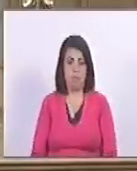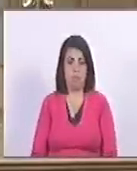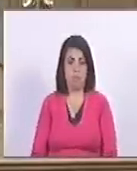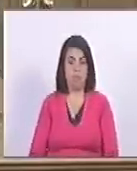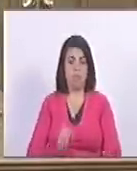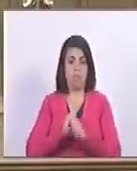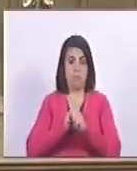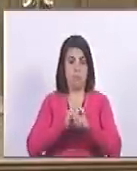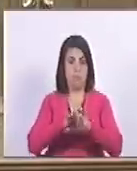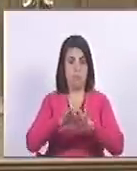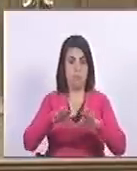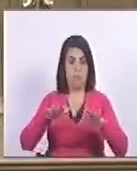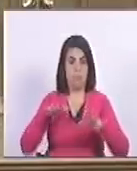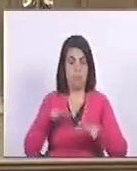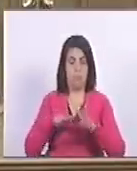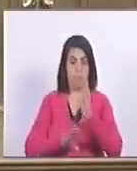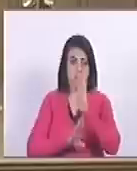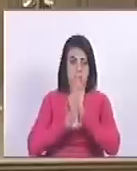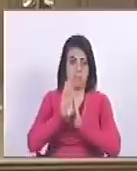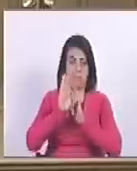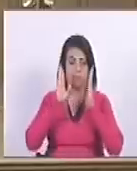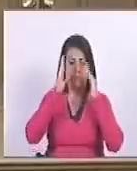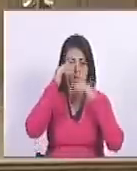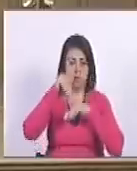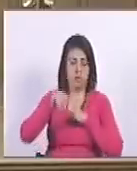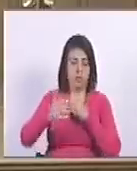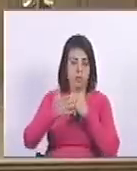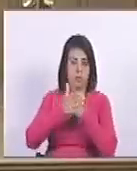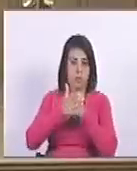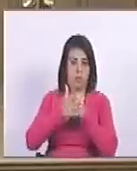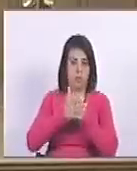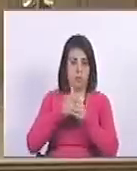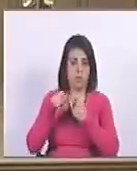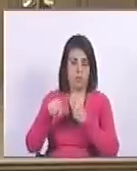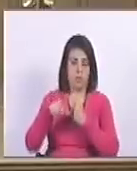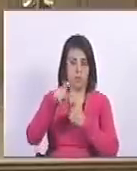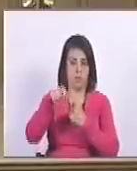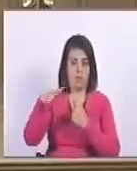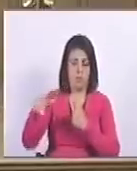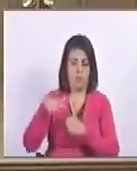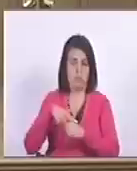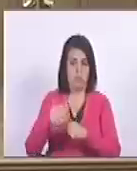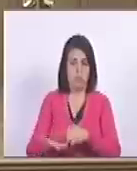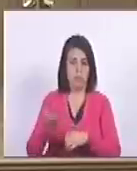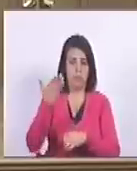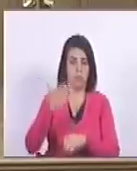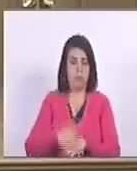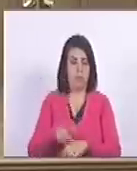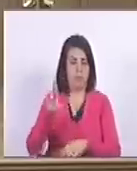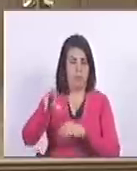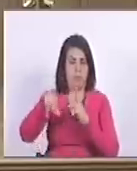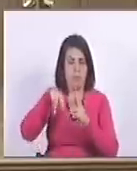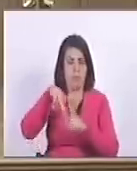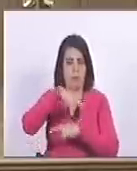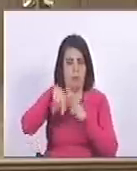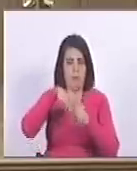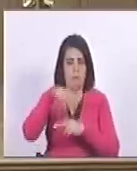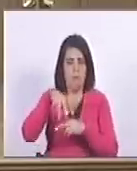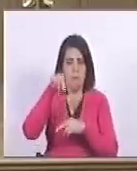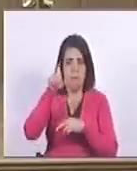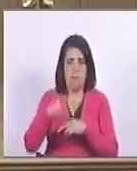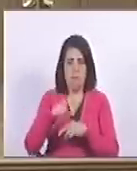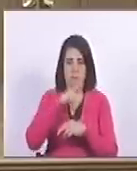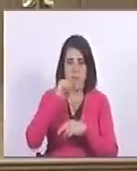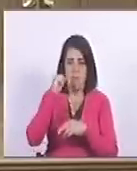el desarrollo de atentados contra personalidades importantes de la revolución, incluido el